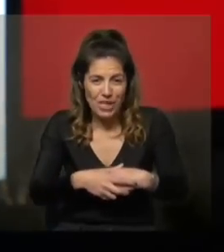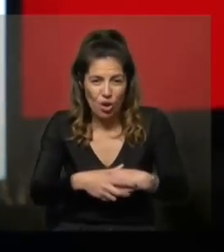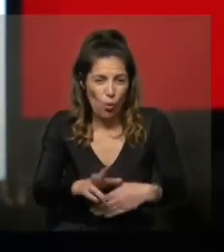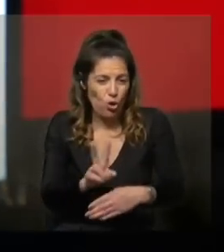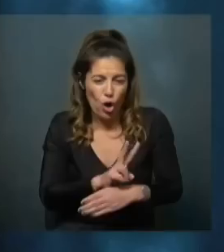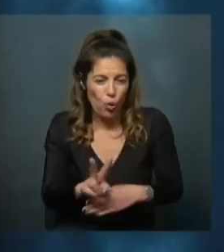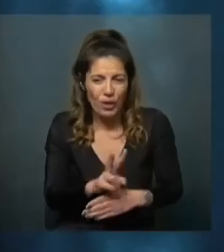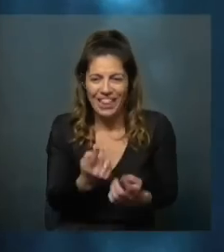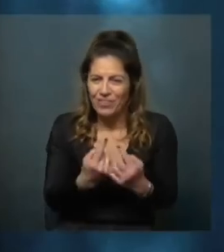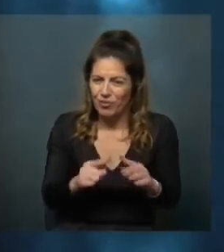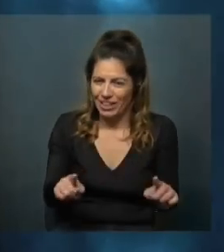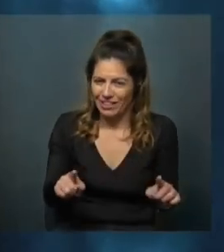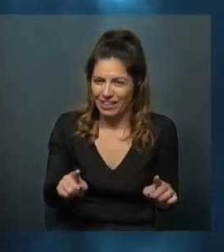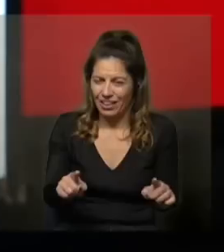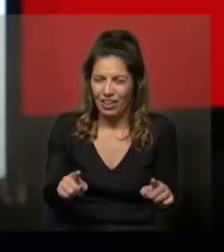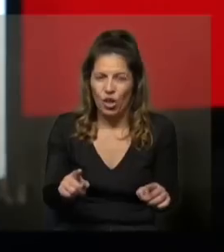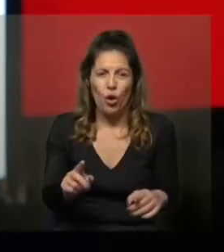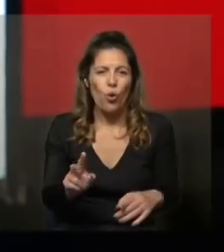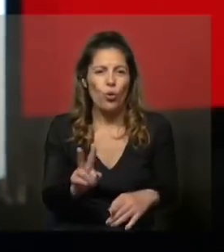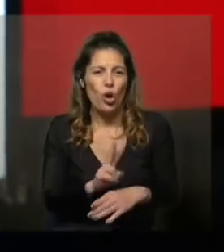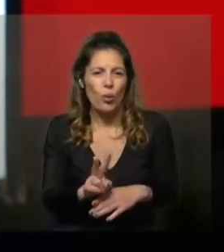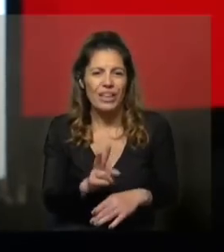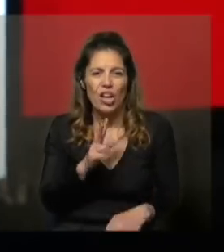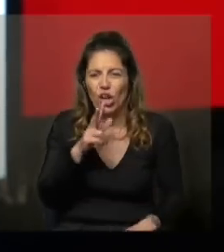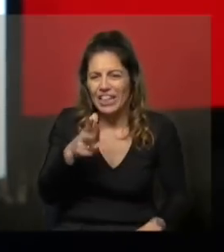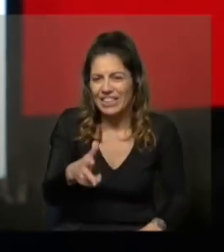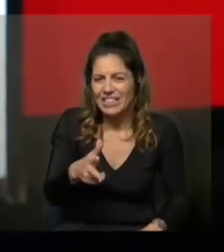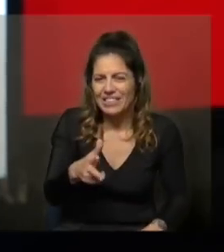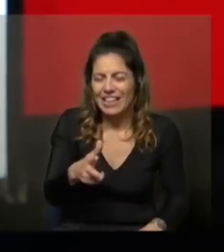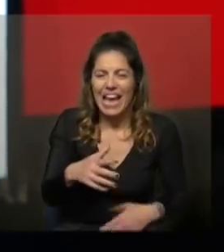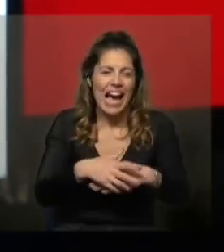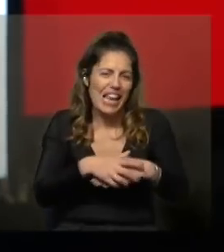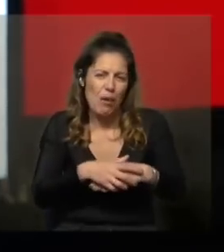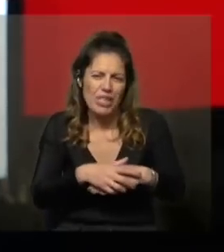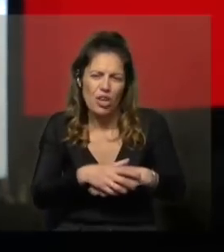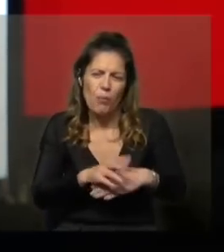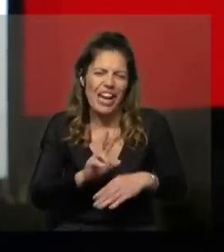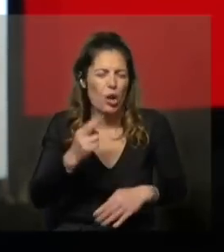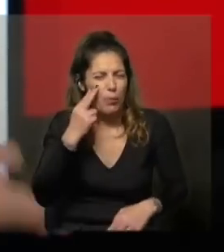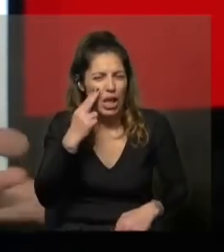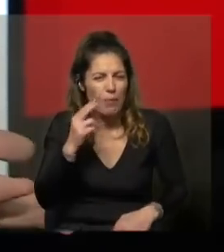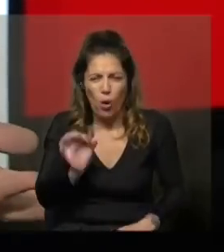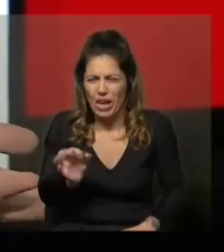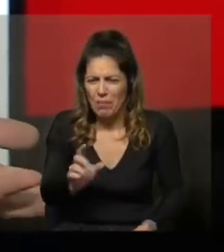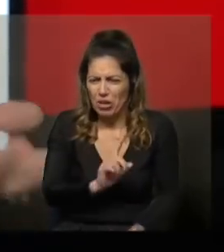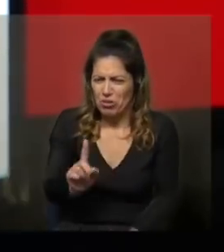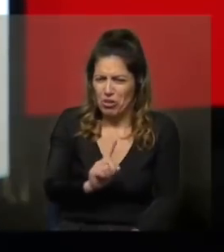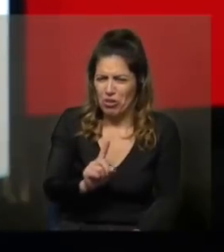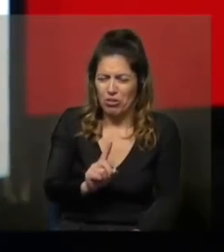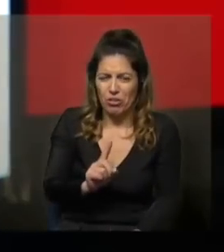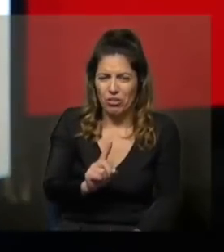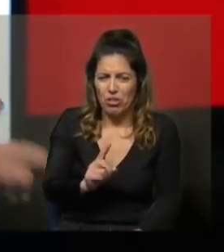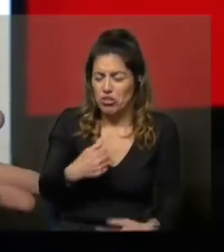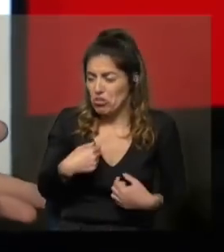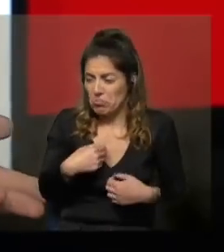de otra manera Uno cuida lo que le dice de repente para no crear un hermano no un hermano